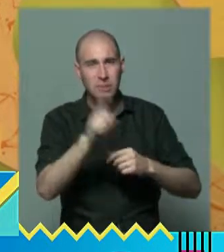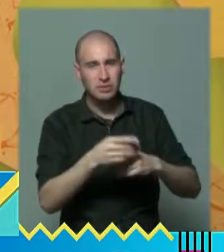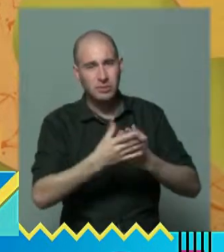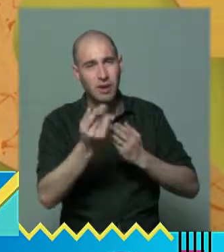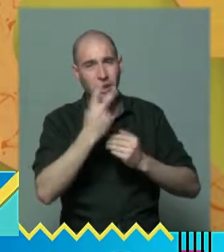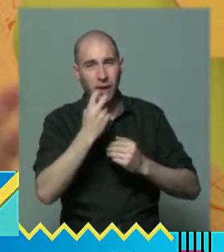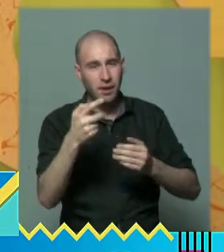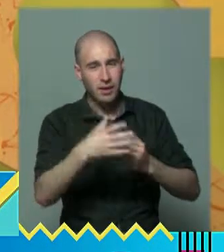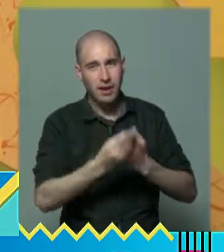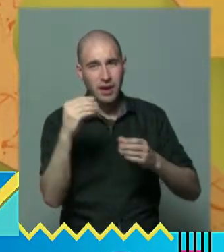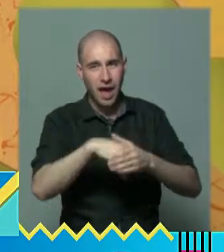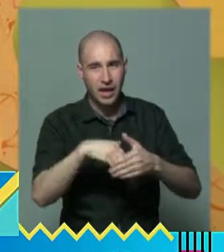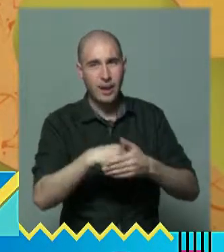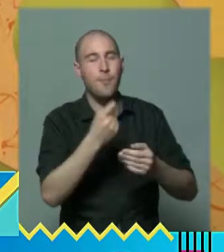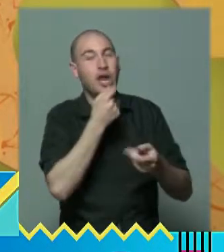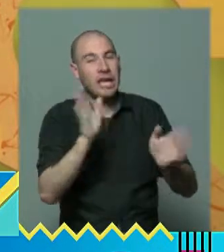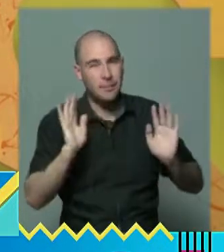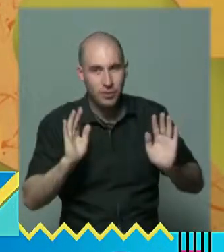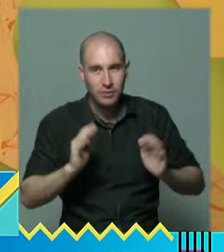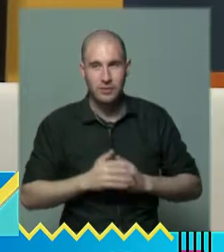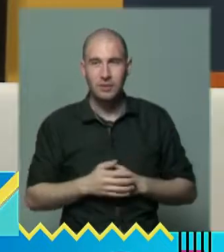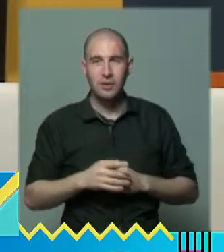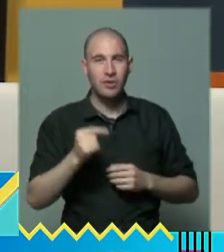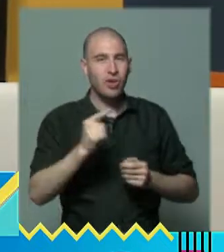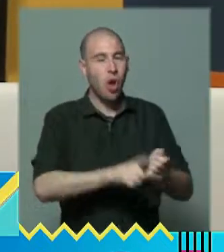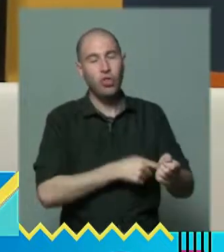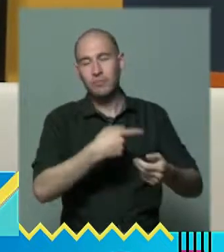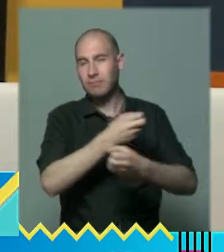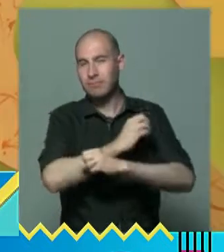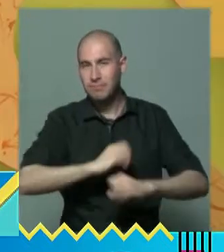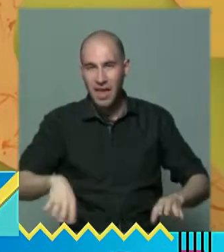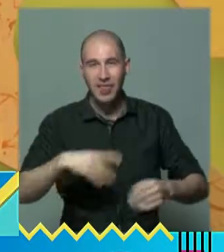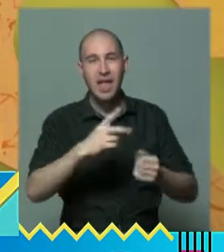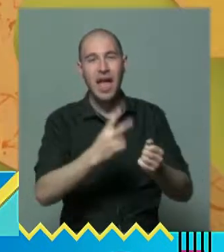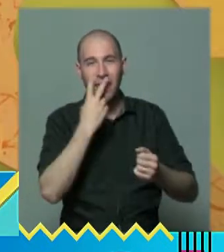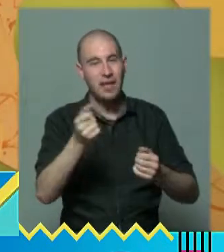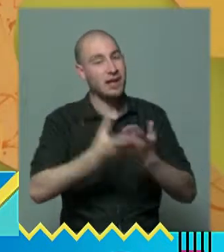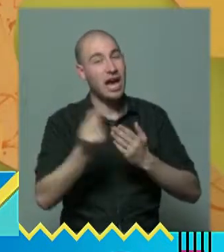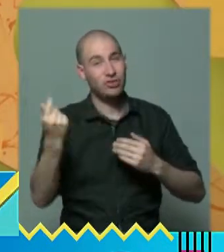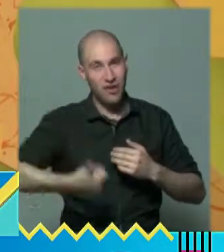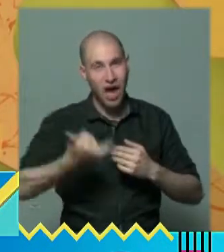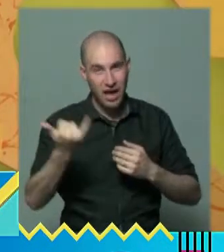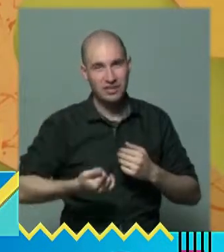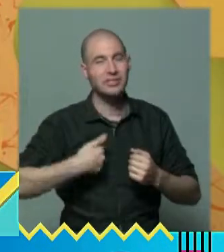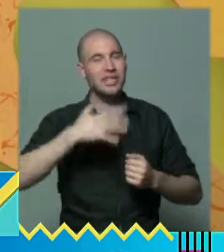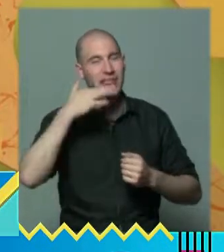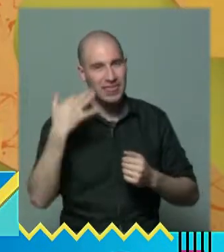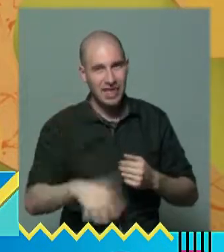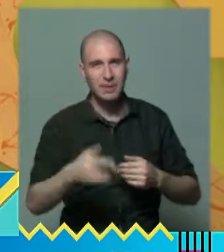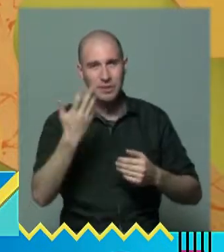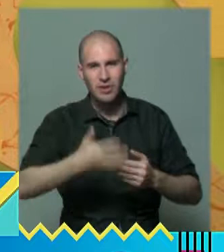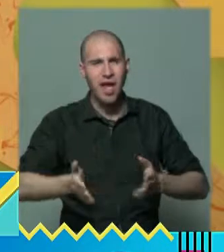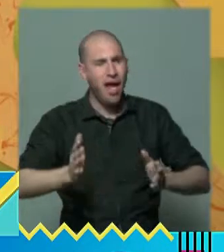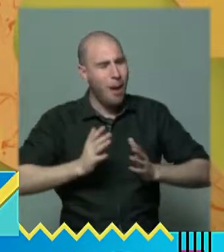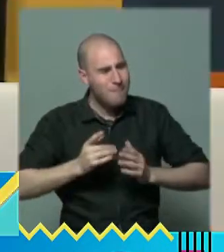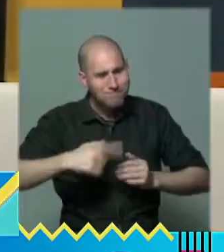energía. Un caso. Sí. Nos desacostumbramos a que la energía tiene un costo. Y yo entiendo la amargura de la